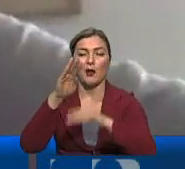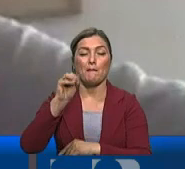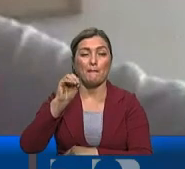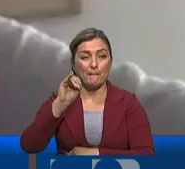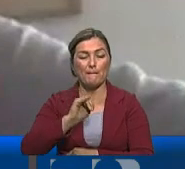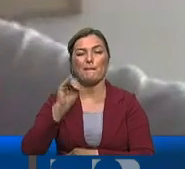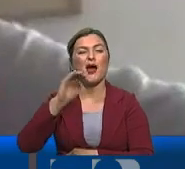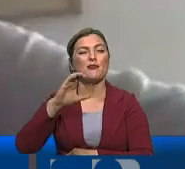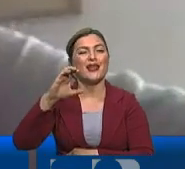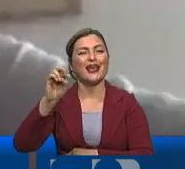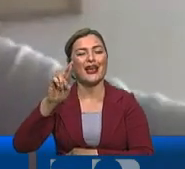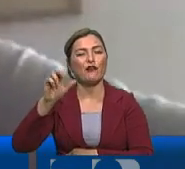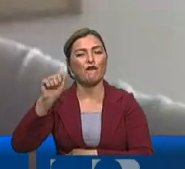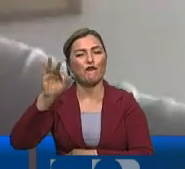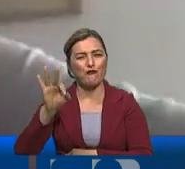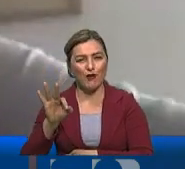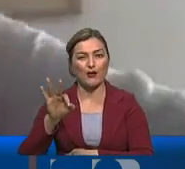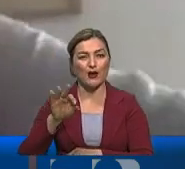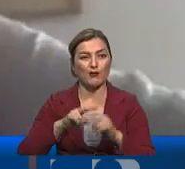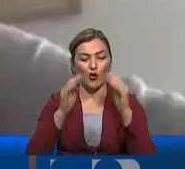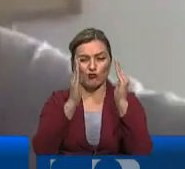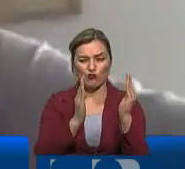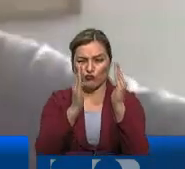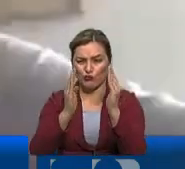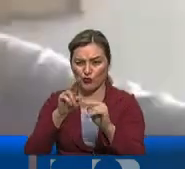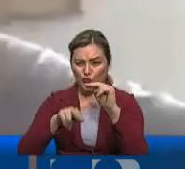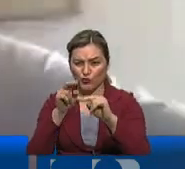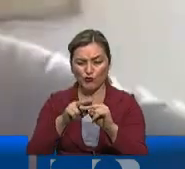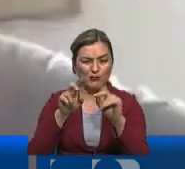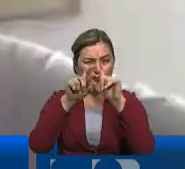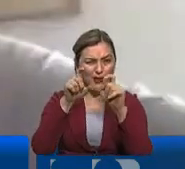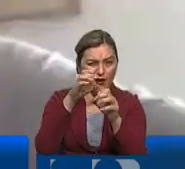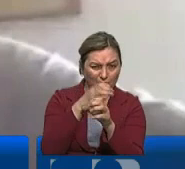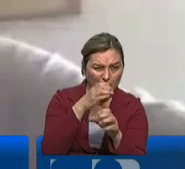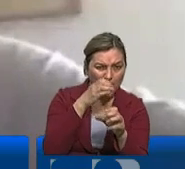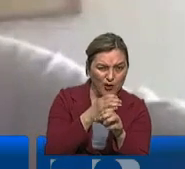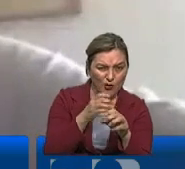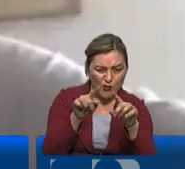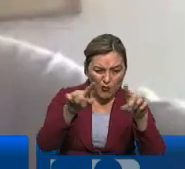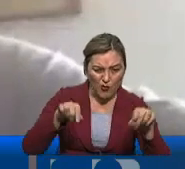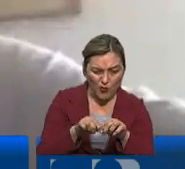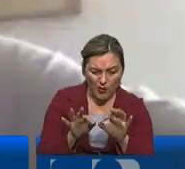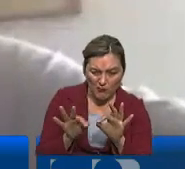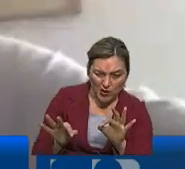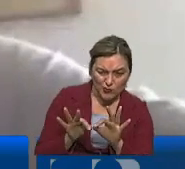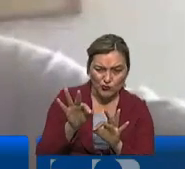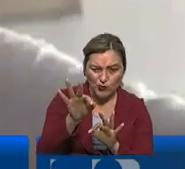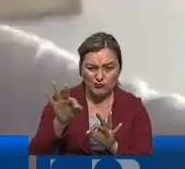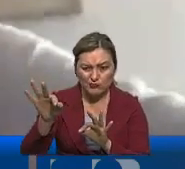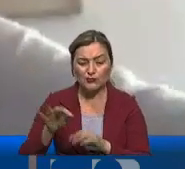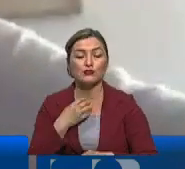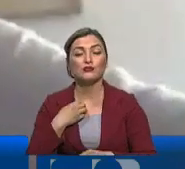adquiere una cantidad de conocimientos, de destrezas, de cálculo, de percepción espacial,